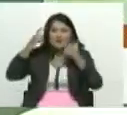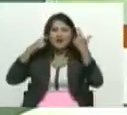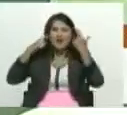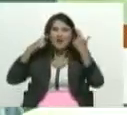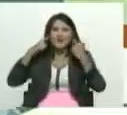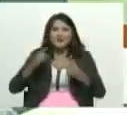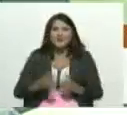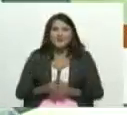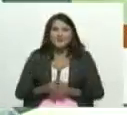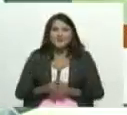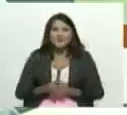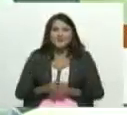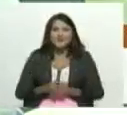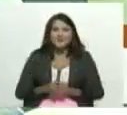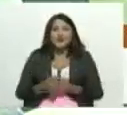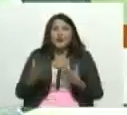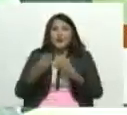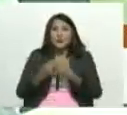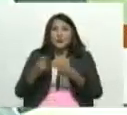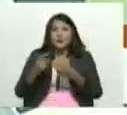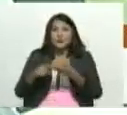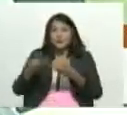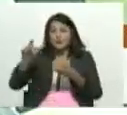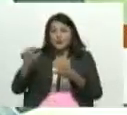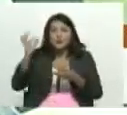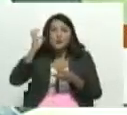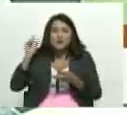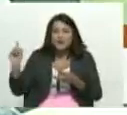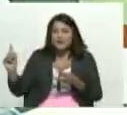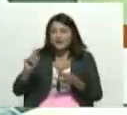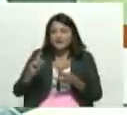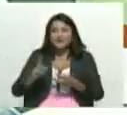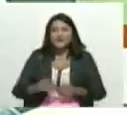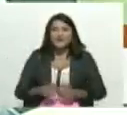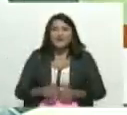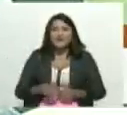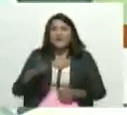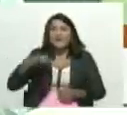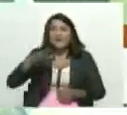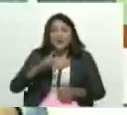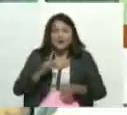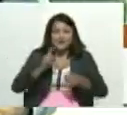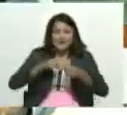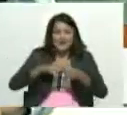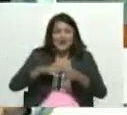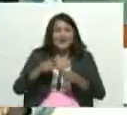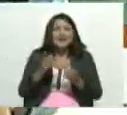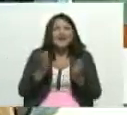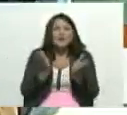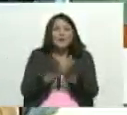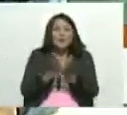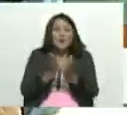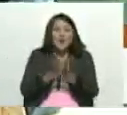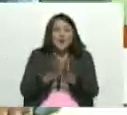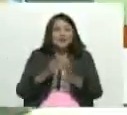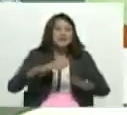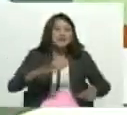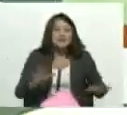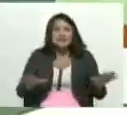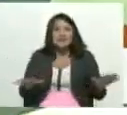pseudoce querida Don Pedro Beth Carballo a la escuela de samba de manguera en